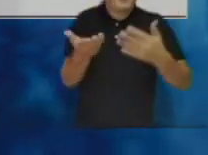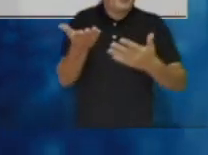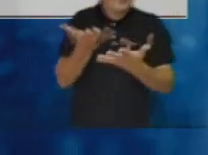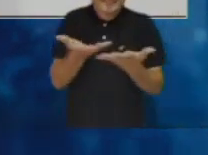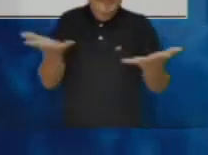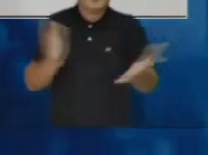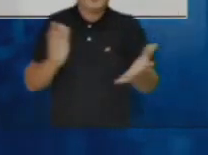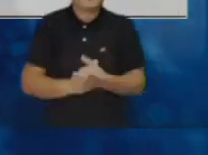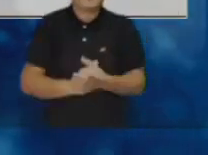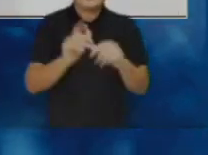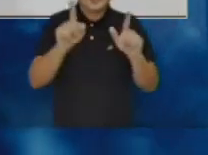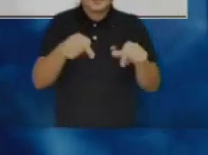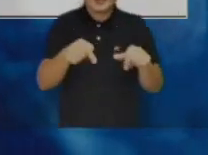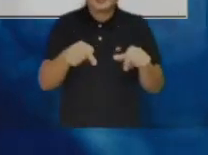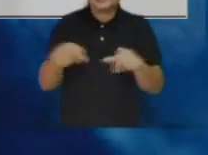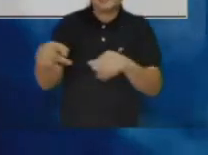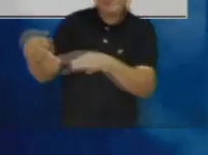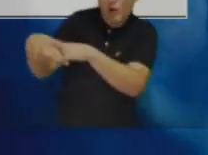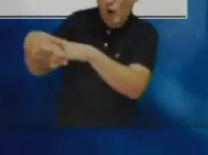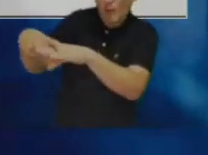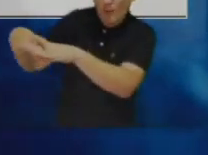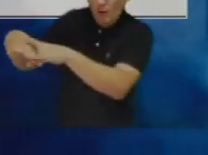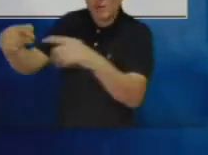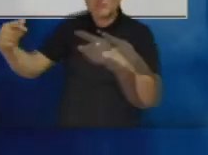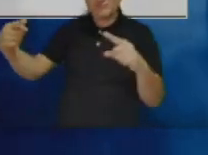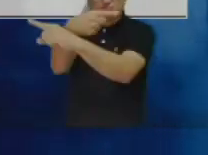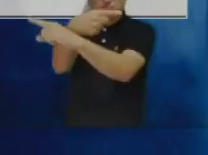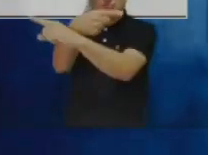de interferencias, ¿no?